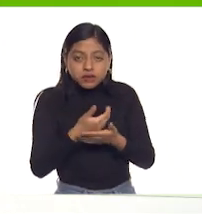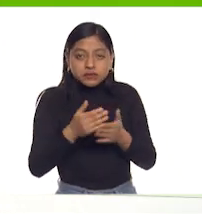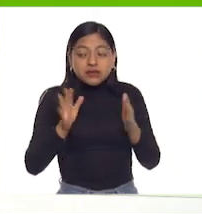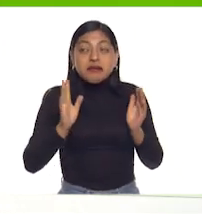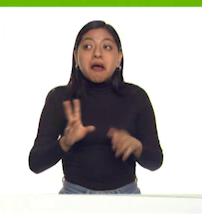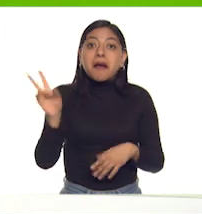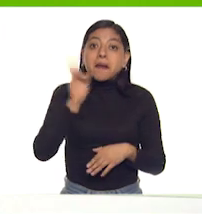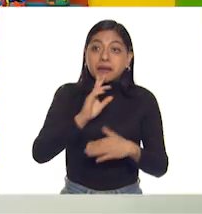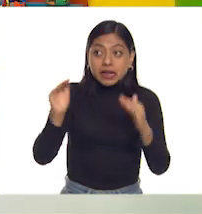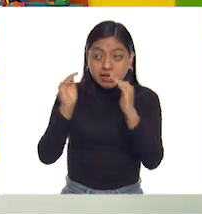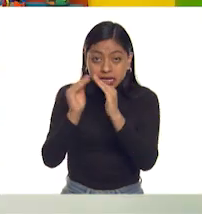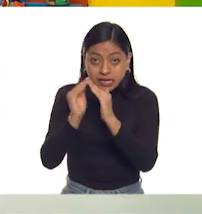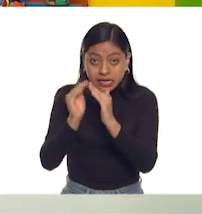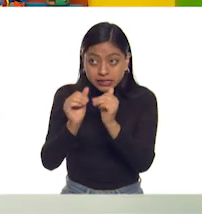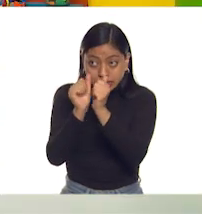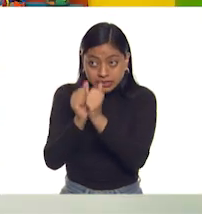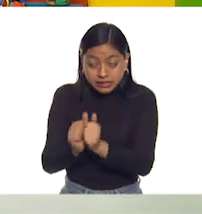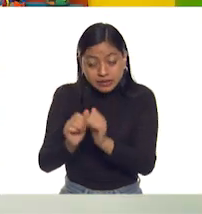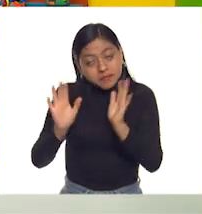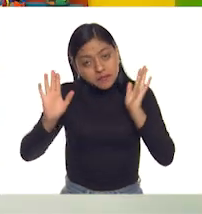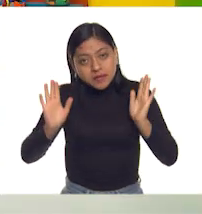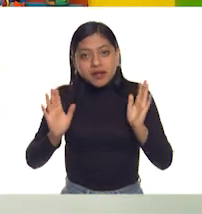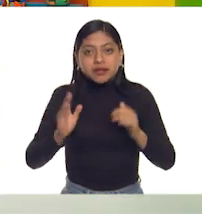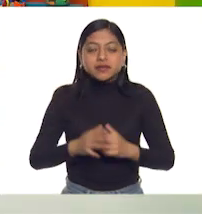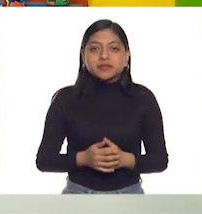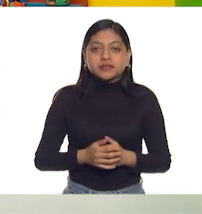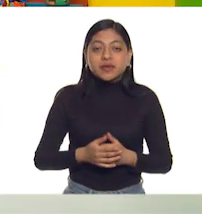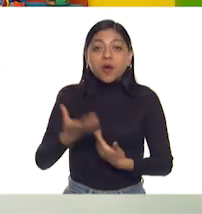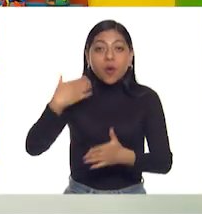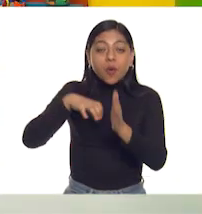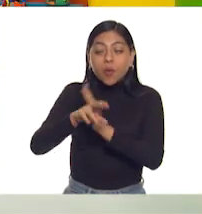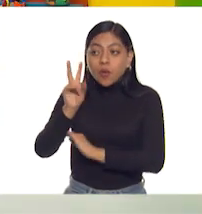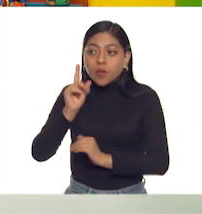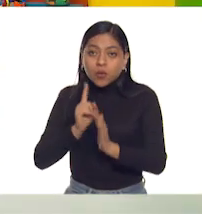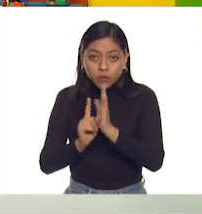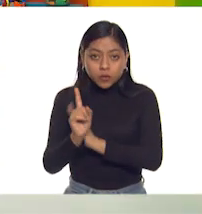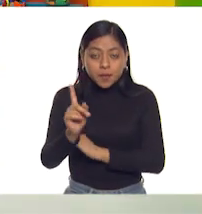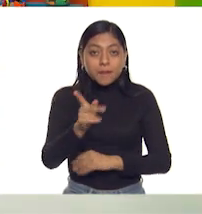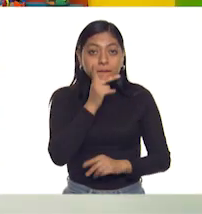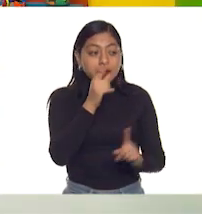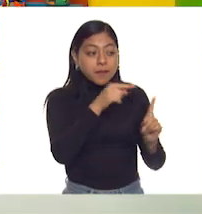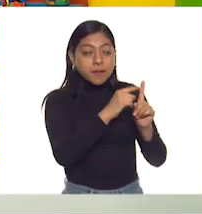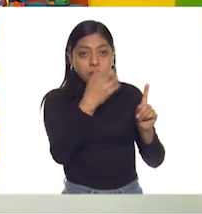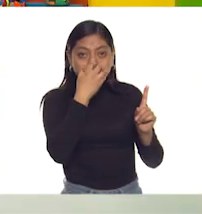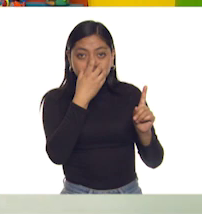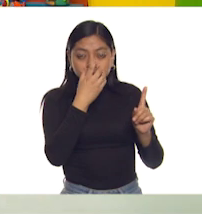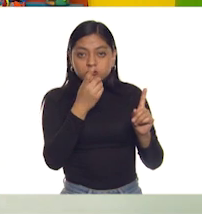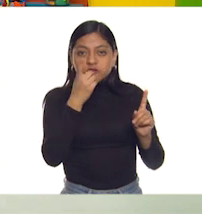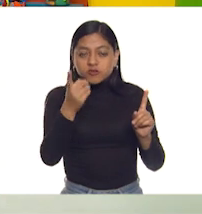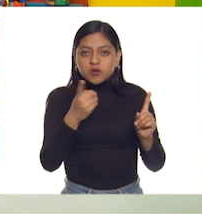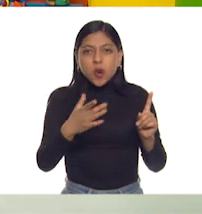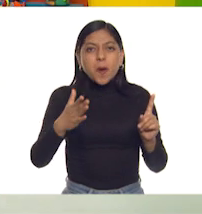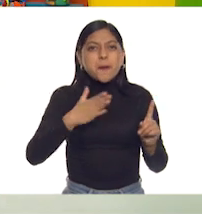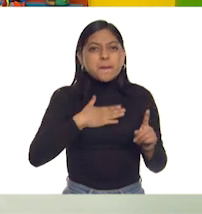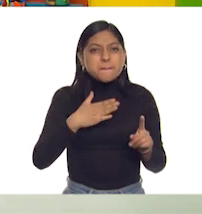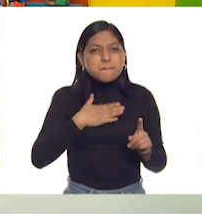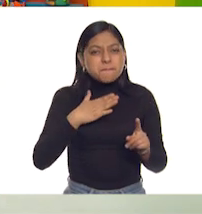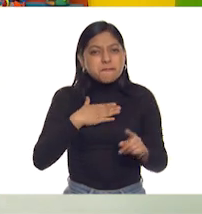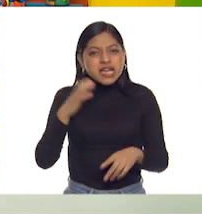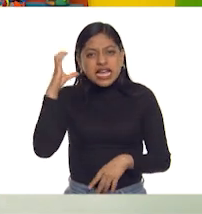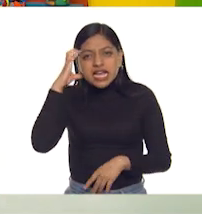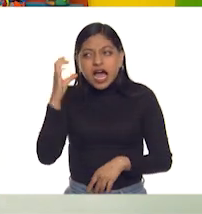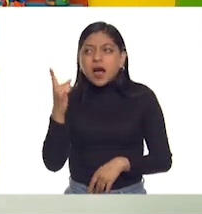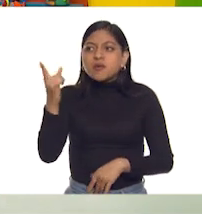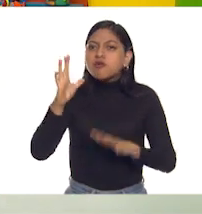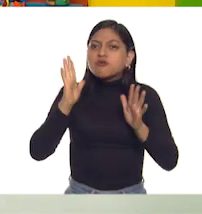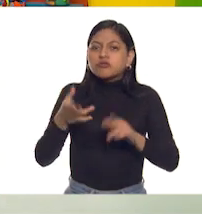en el interior de la casa. Al entrar en la habitación, papá oso dijo: ¡Alguien se ha acostado